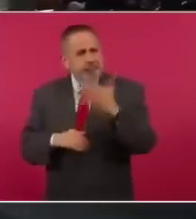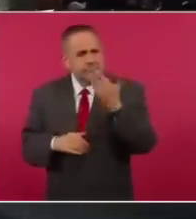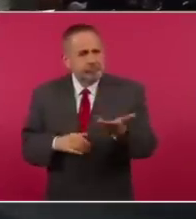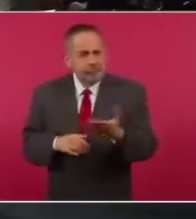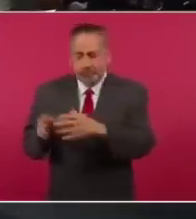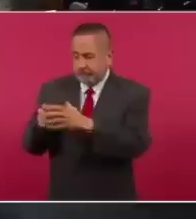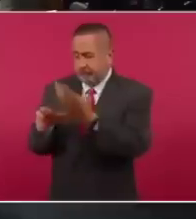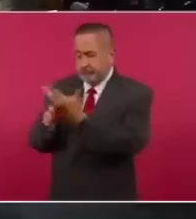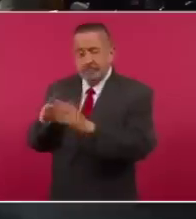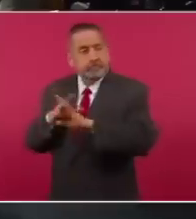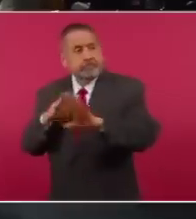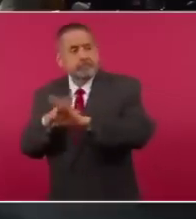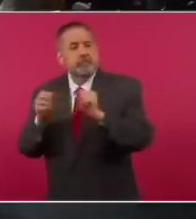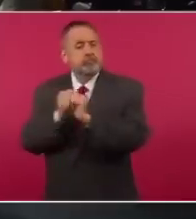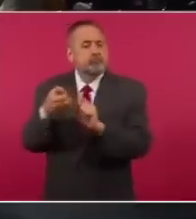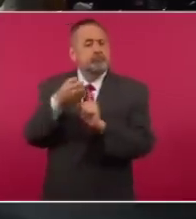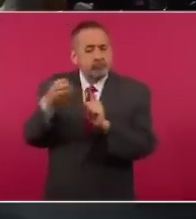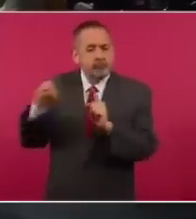migración ordenada.